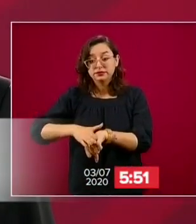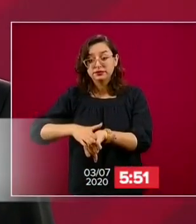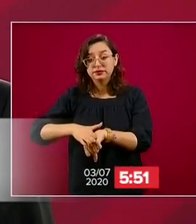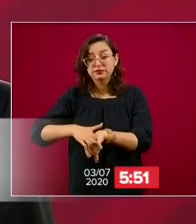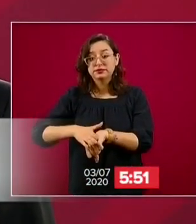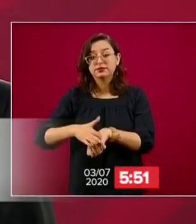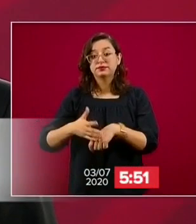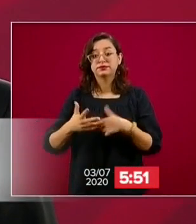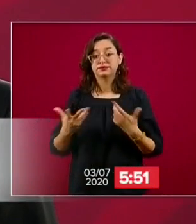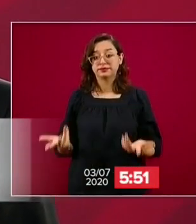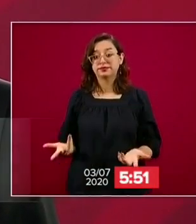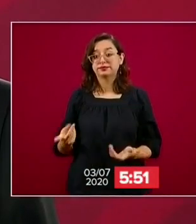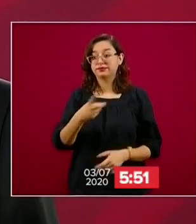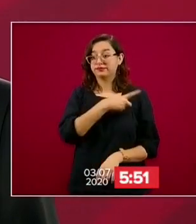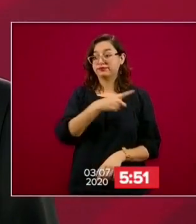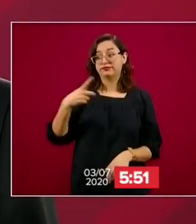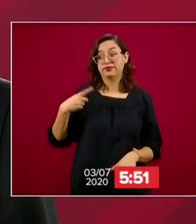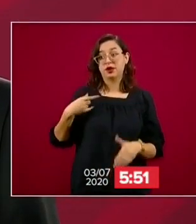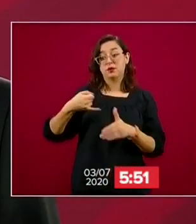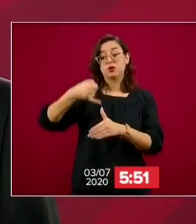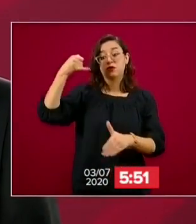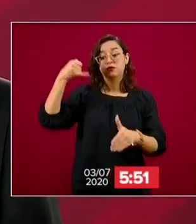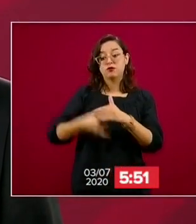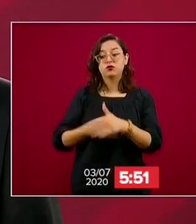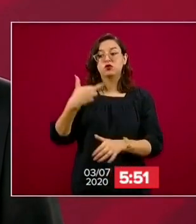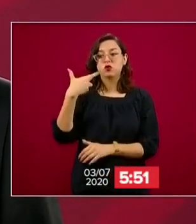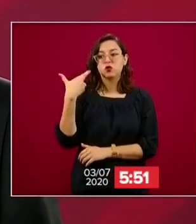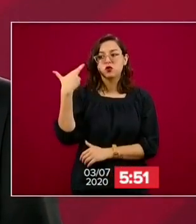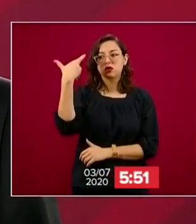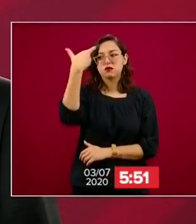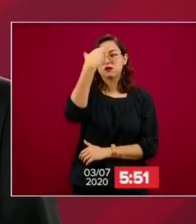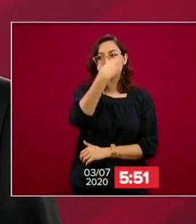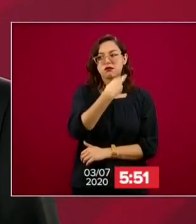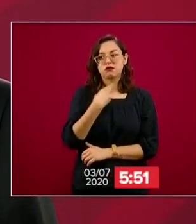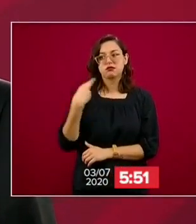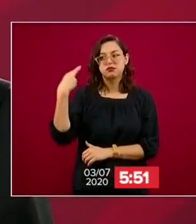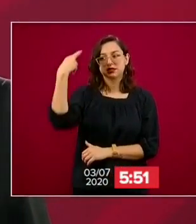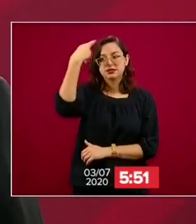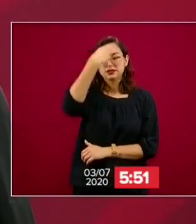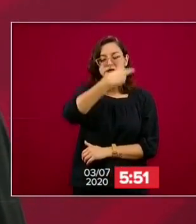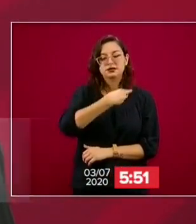De que se haga una revisión sobre el funcionamiento